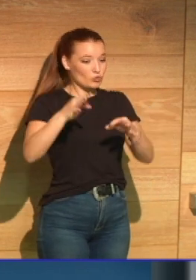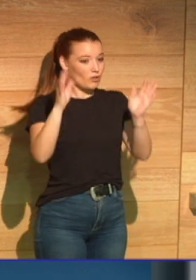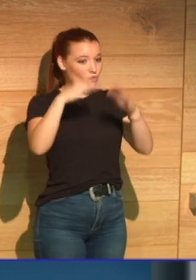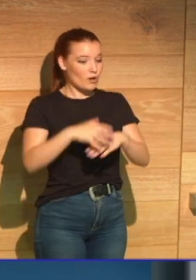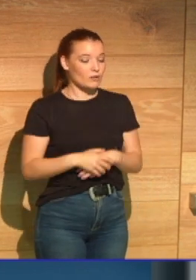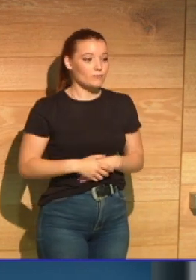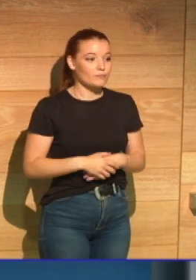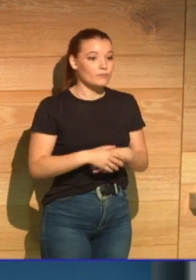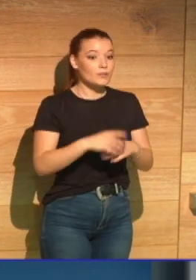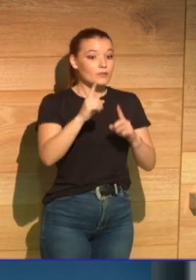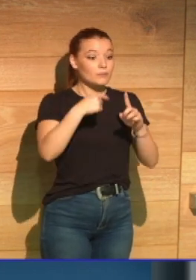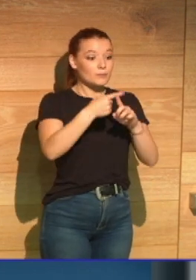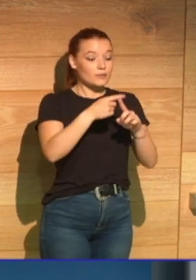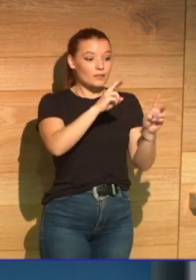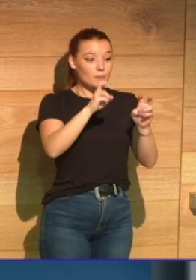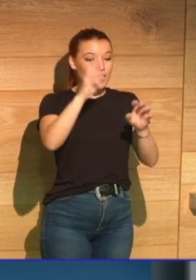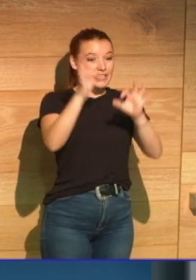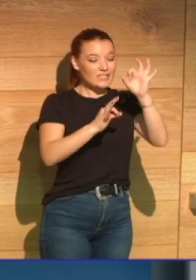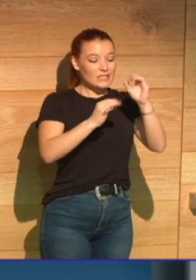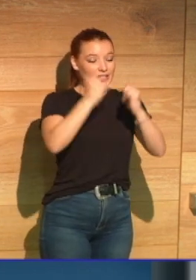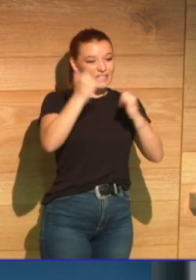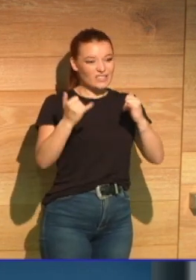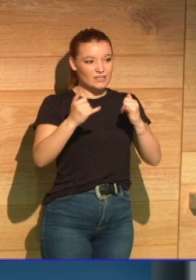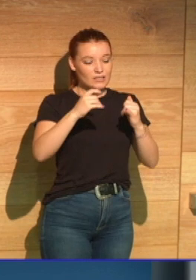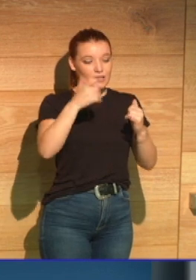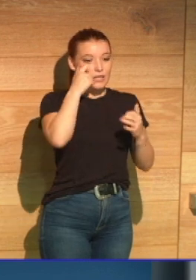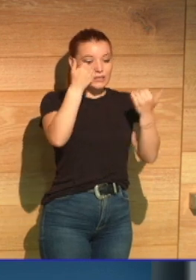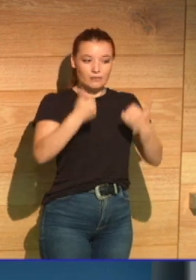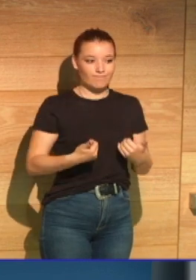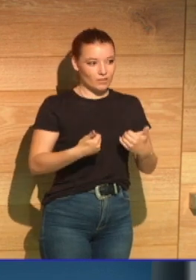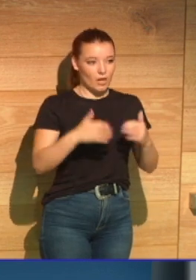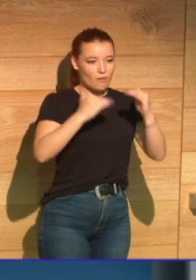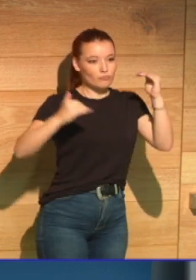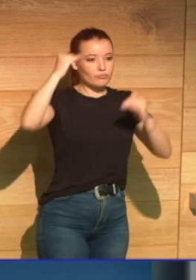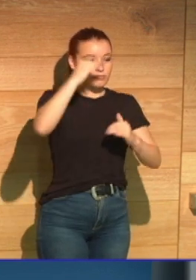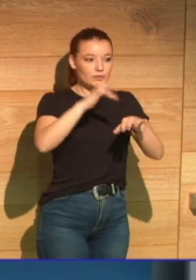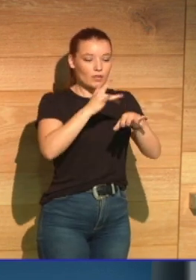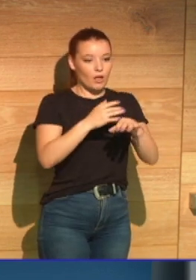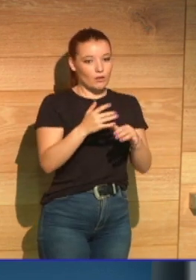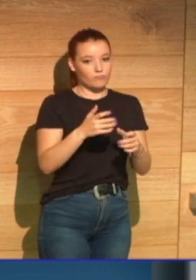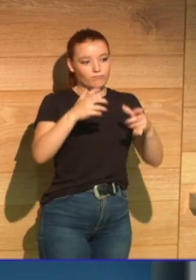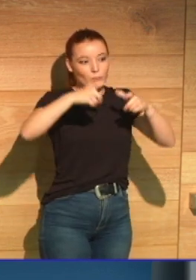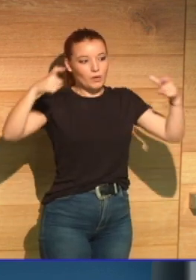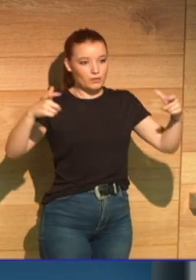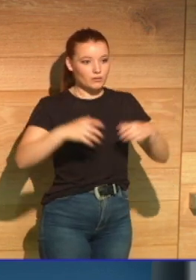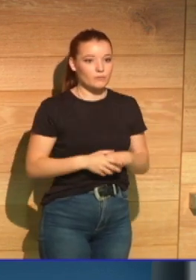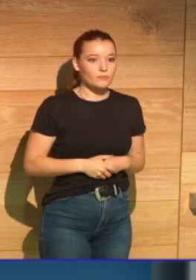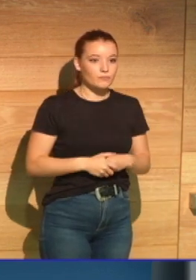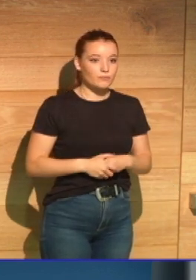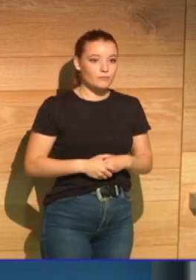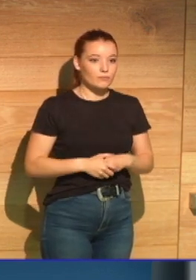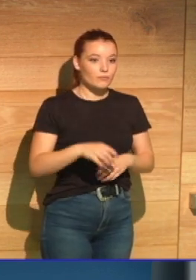donde además la crisis sanitaria ha ampliado la brecha digital? En el caso de los museos, lo presencial y lo tangible